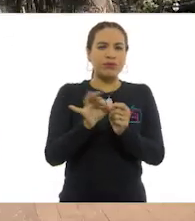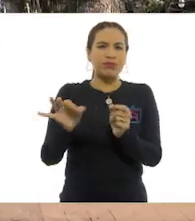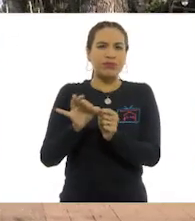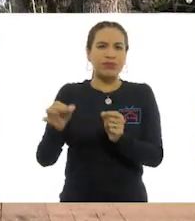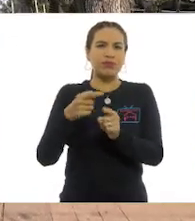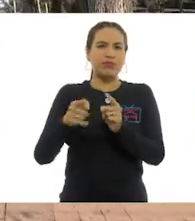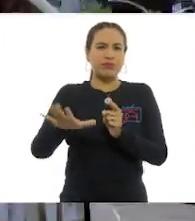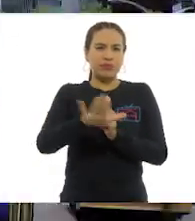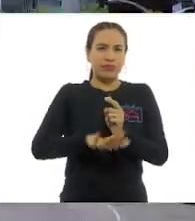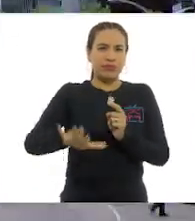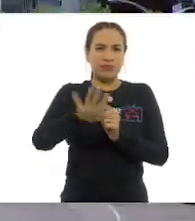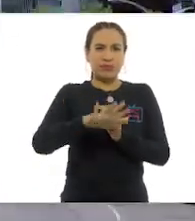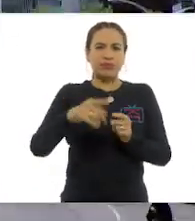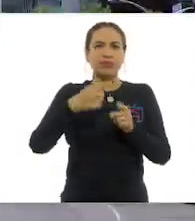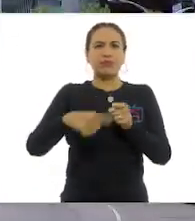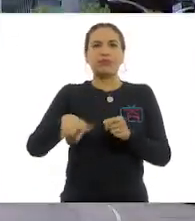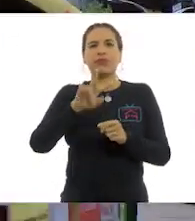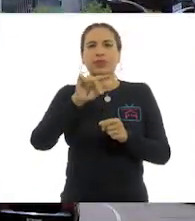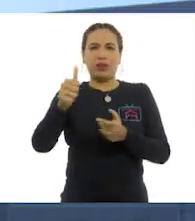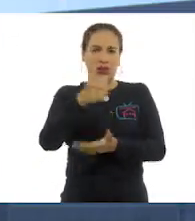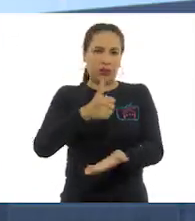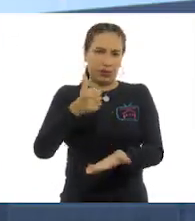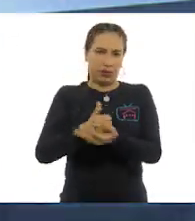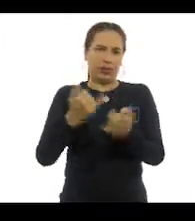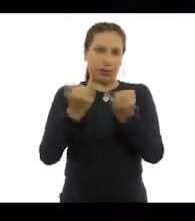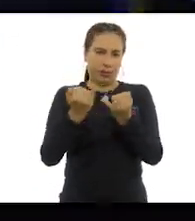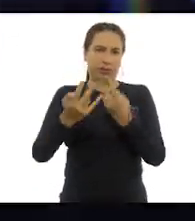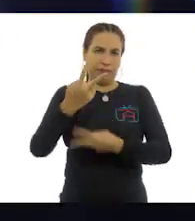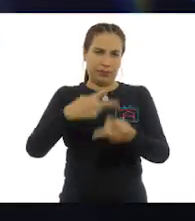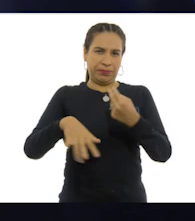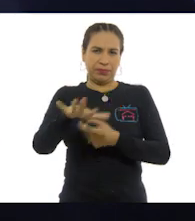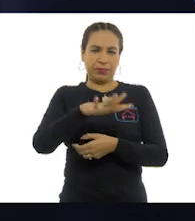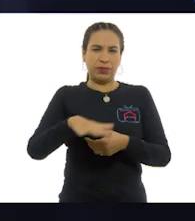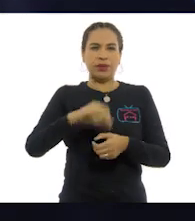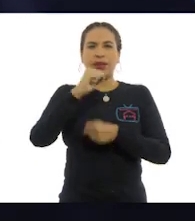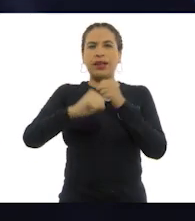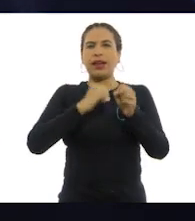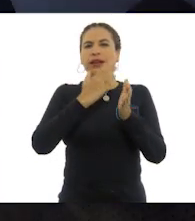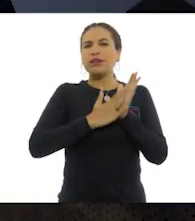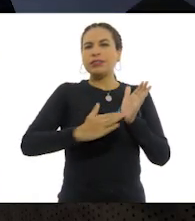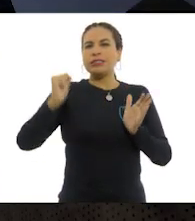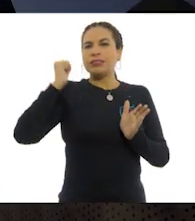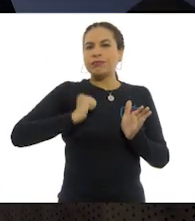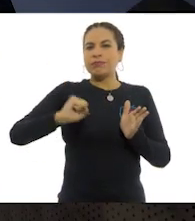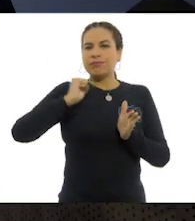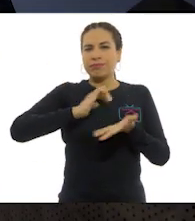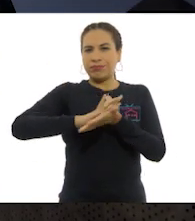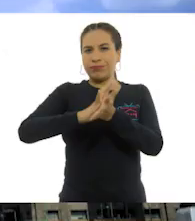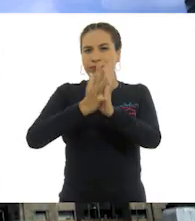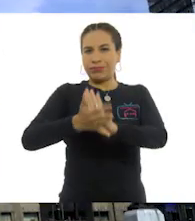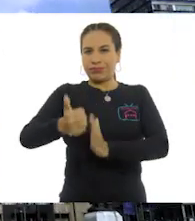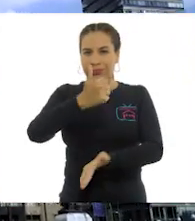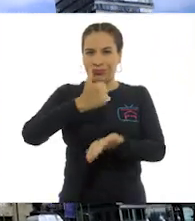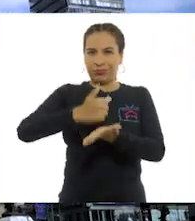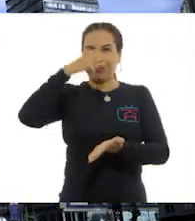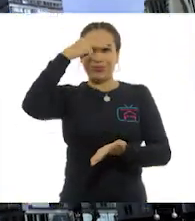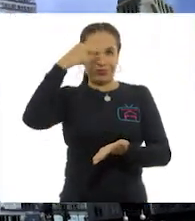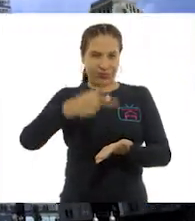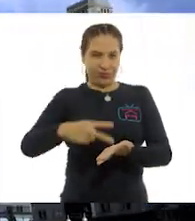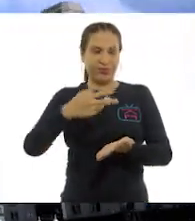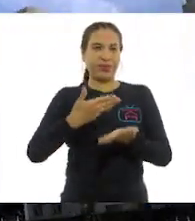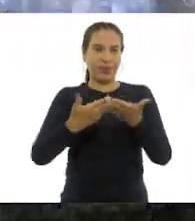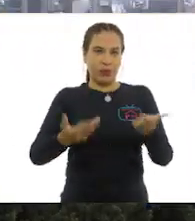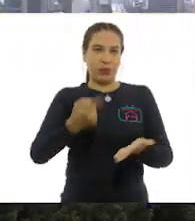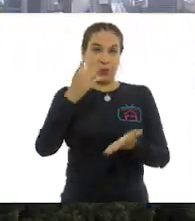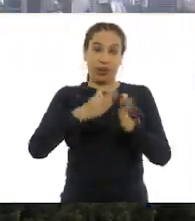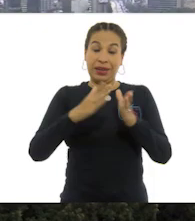barrios, villas y ciudades. Al paso de los siglos han ido conformando la Ciudad de México, una